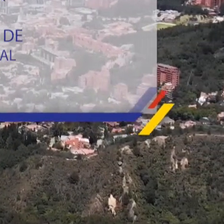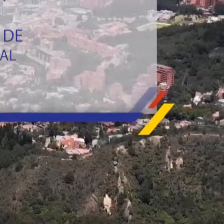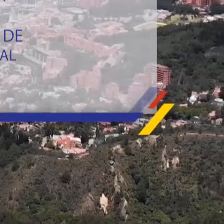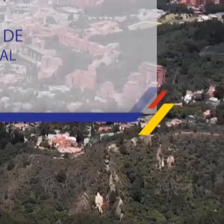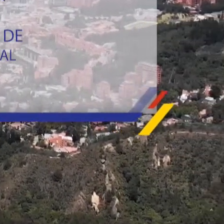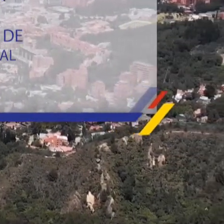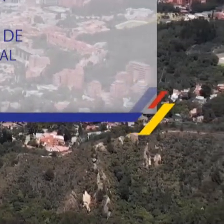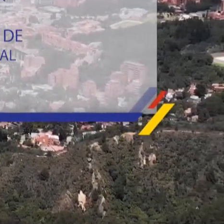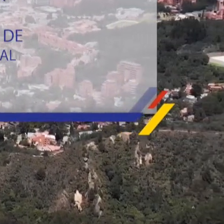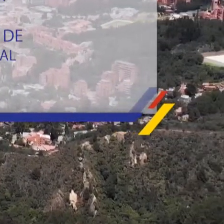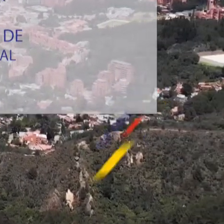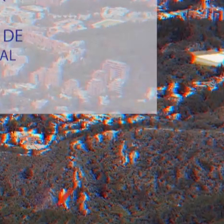¡Gracias!